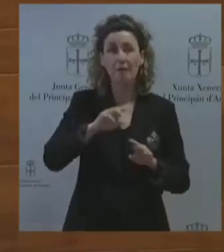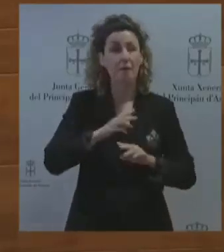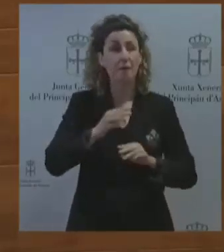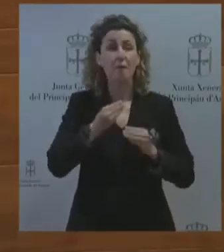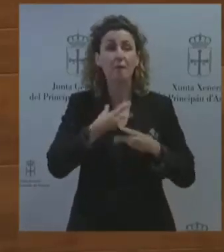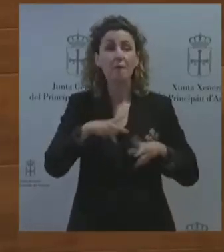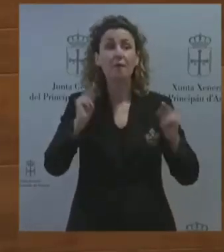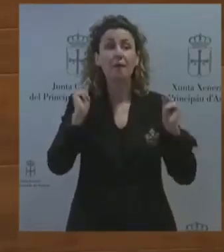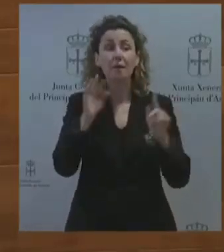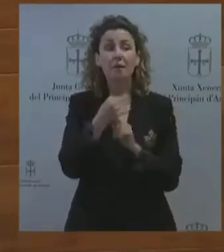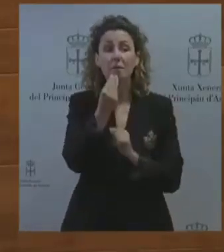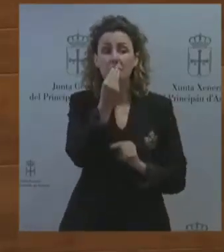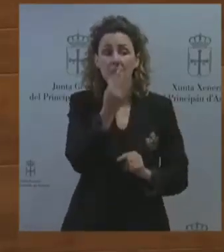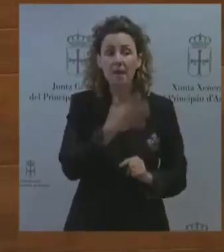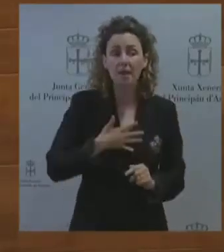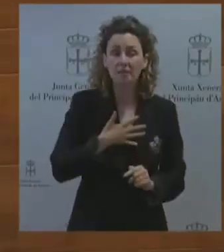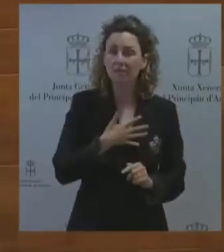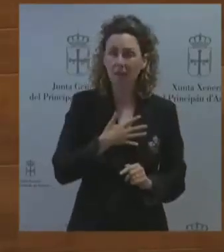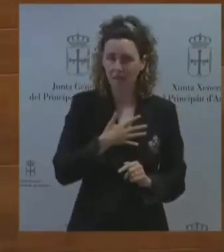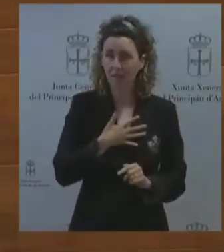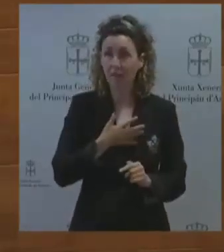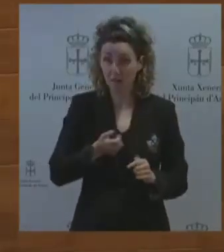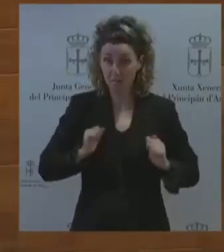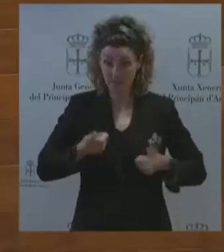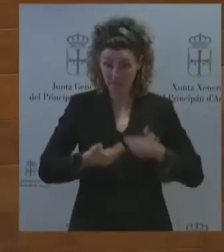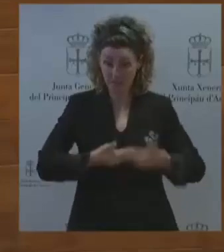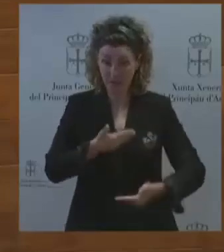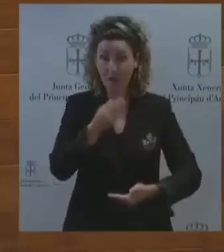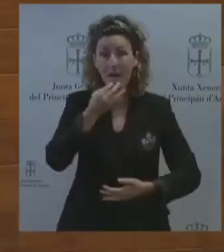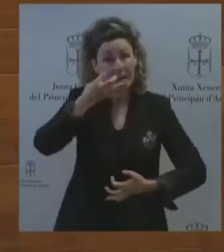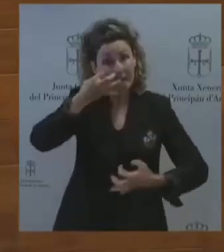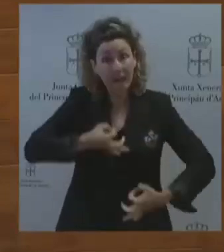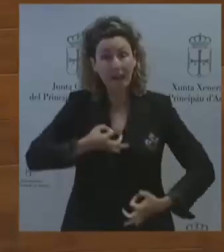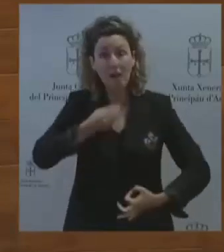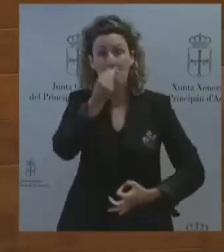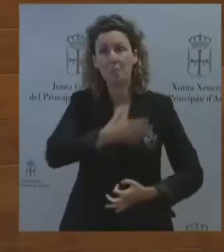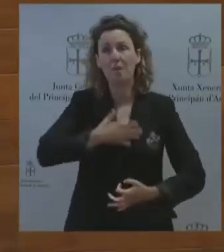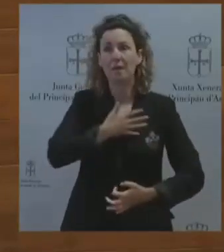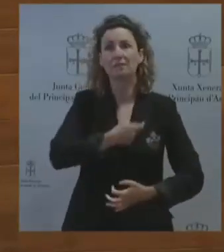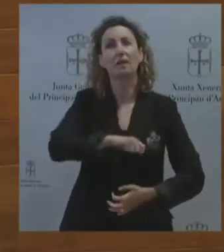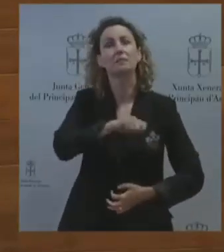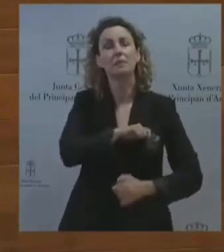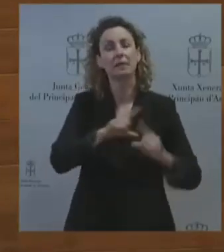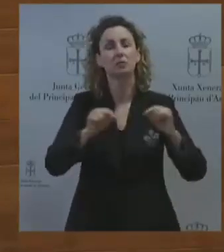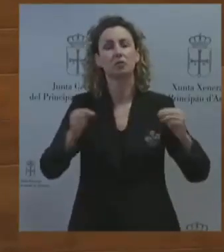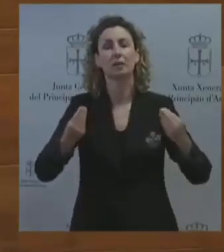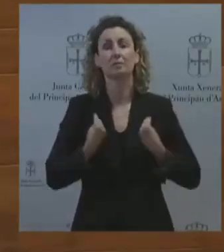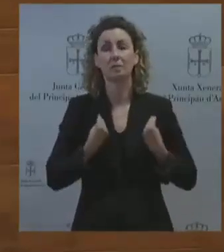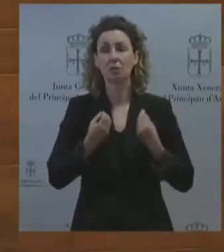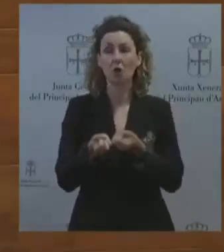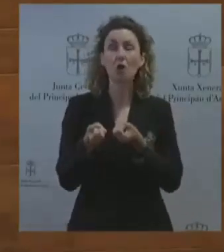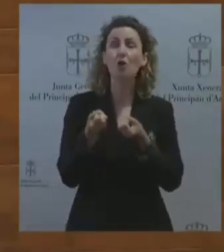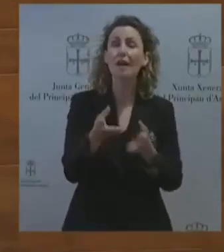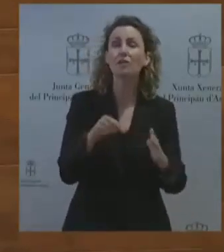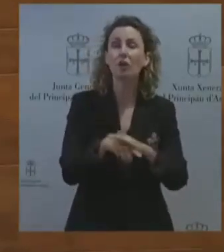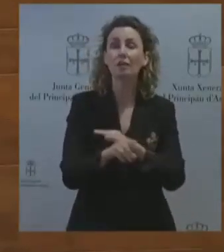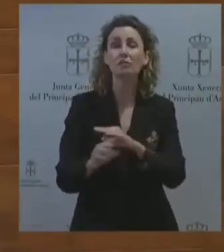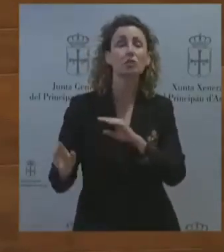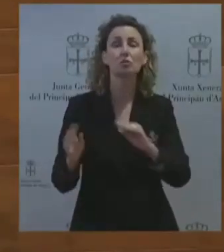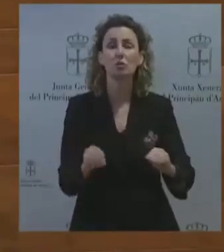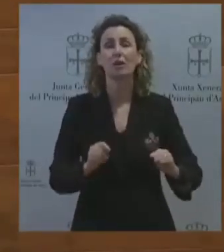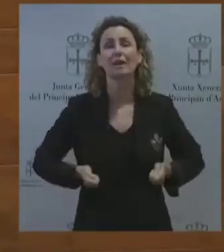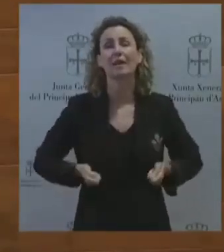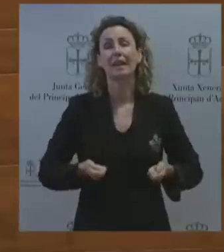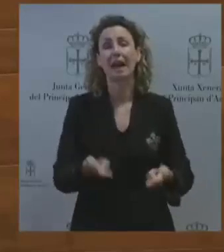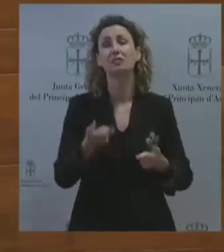bienestar de los asturianos y de los españoles. Le voy a dar un dato sobre su gestión y el gasto político, señor Barbón. Su gobierno ha